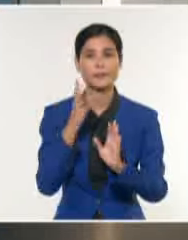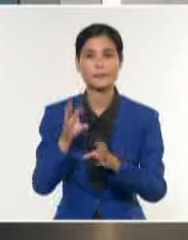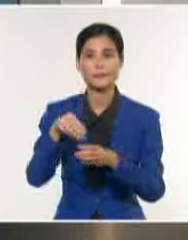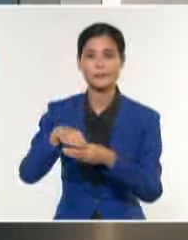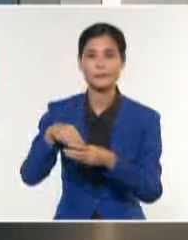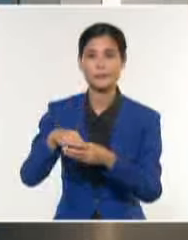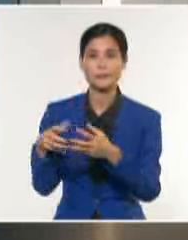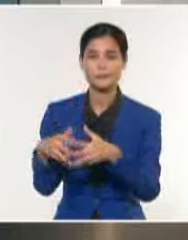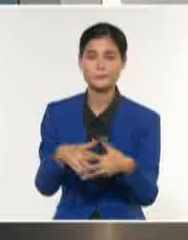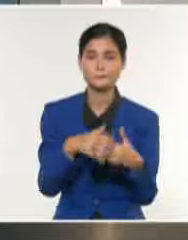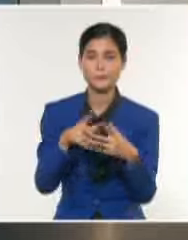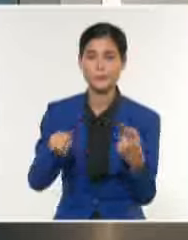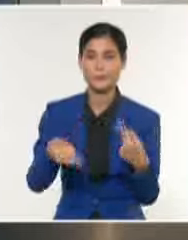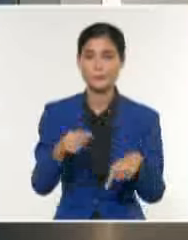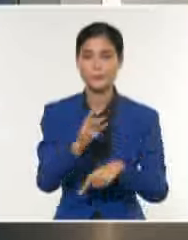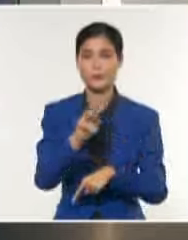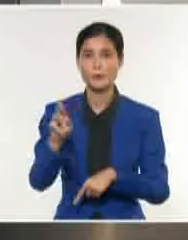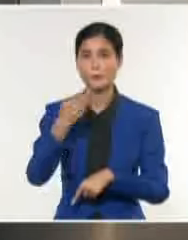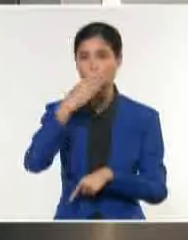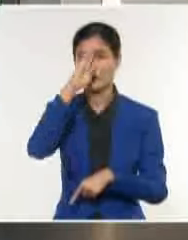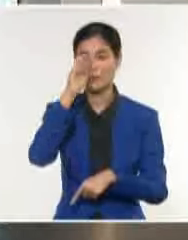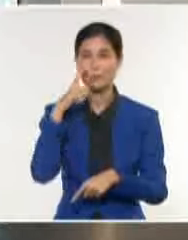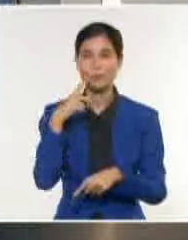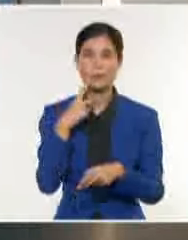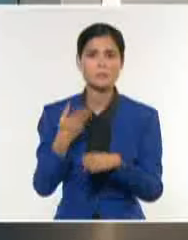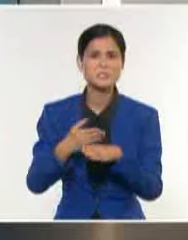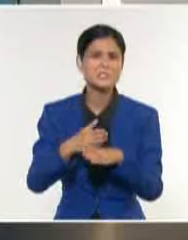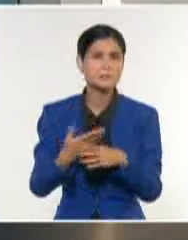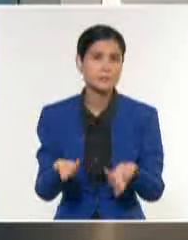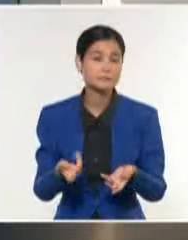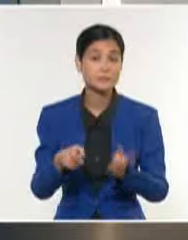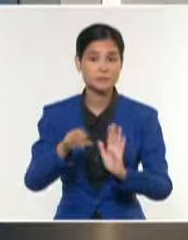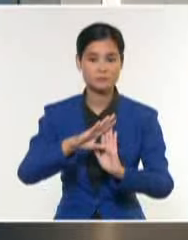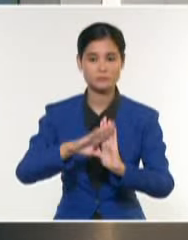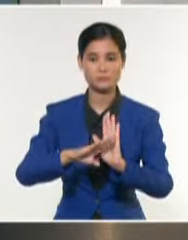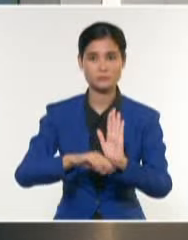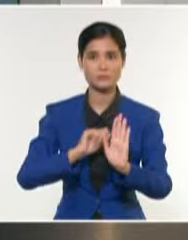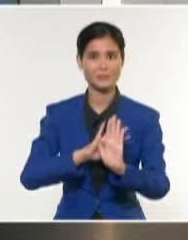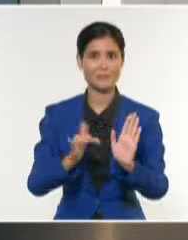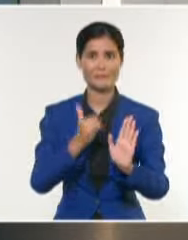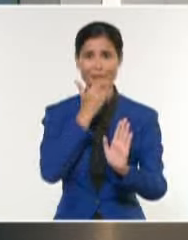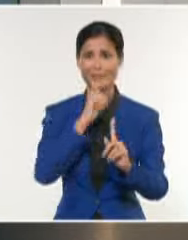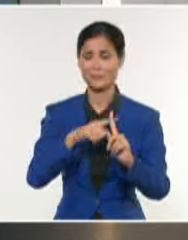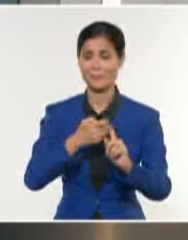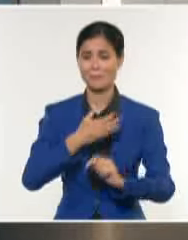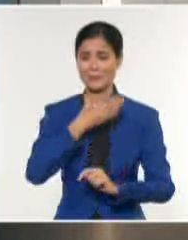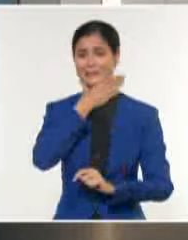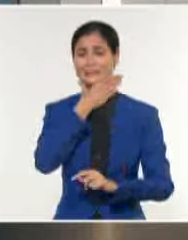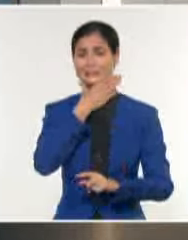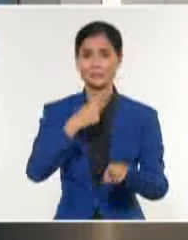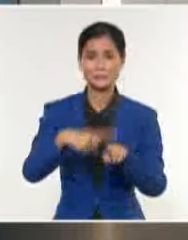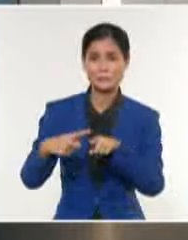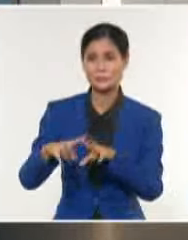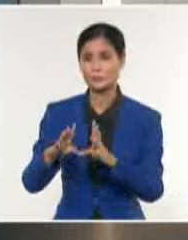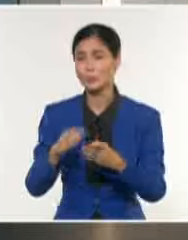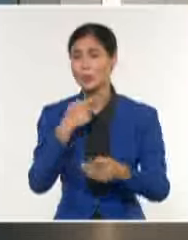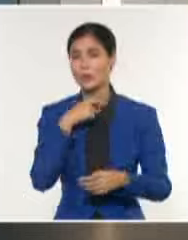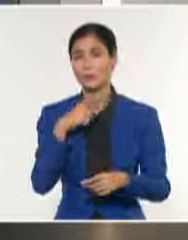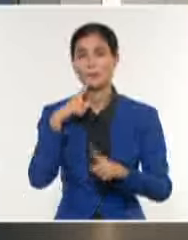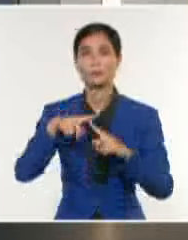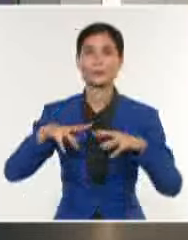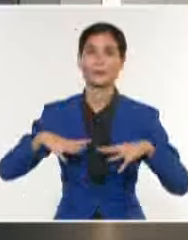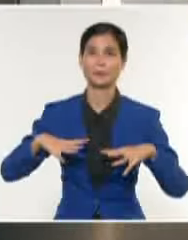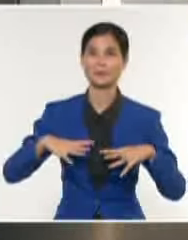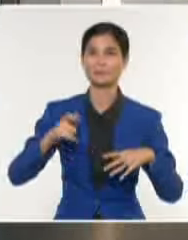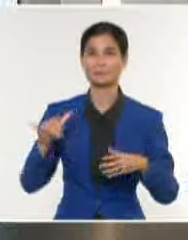la revolución. Se trata de estrategias cada vez más quirúrgicas para asfixiar sectores medulares como el turismo, los viajes y